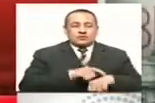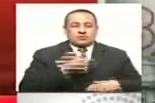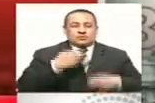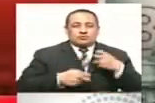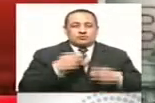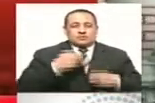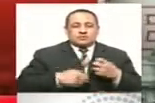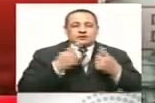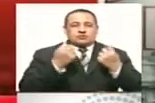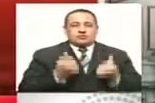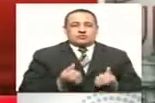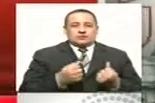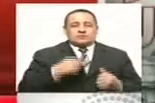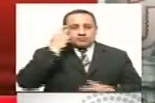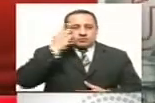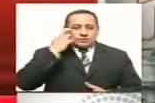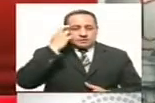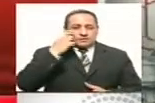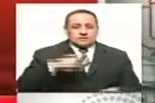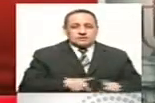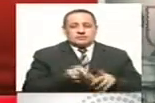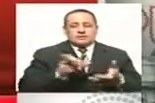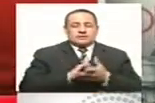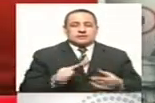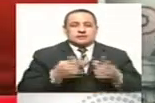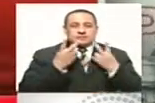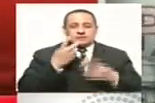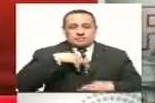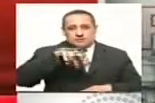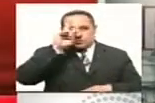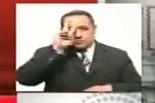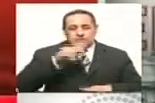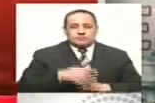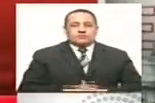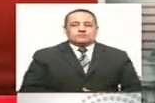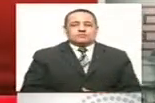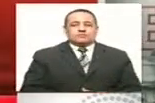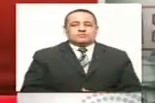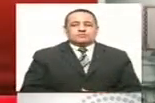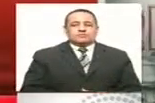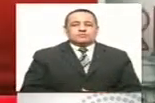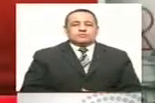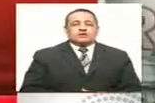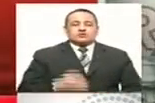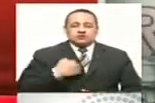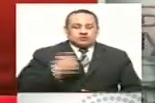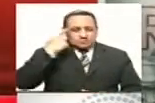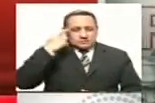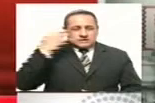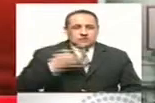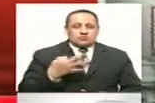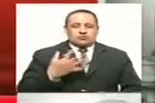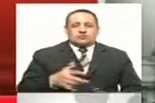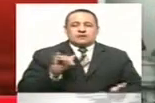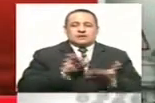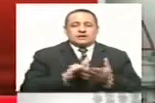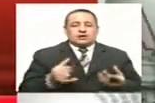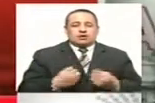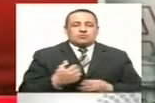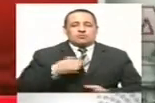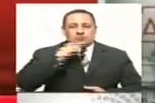crisis económica y política en la que se encuentra nuestro país. Estoy segura que como